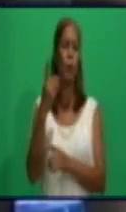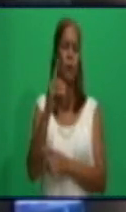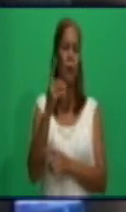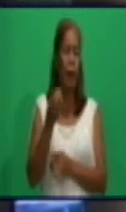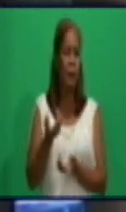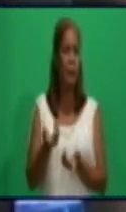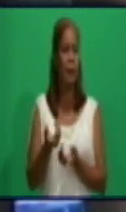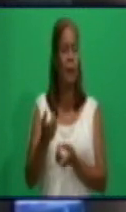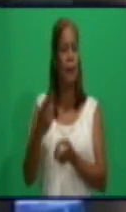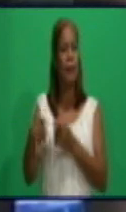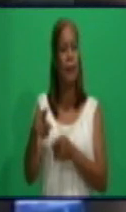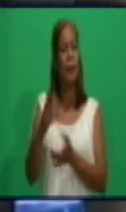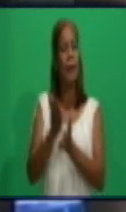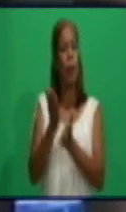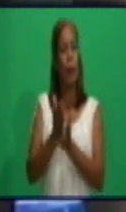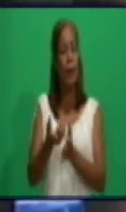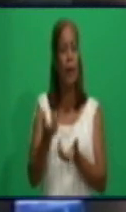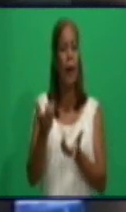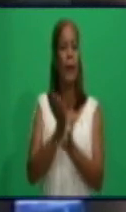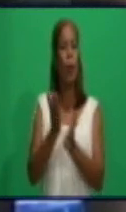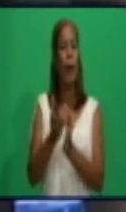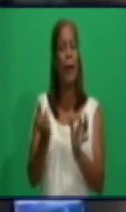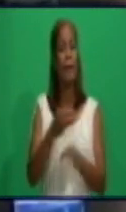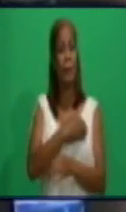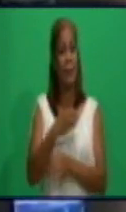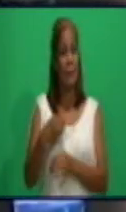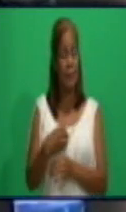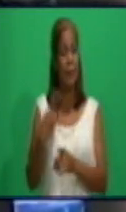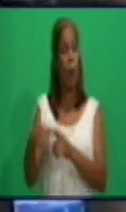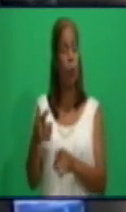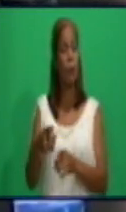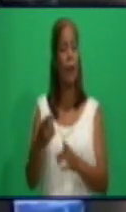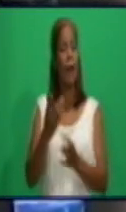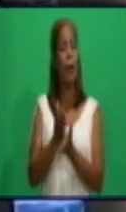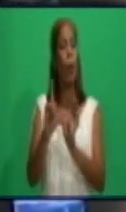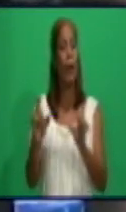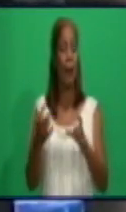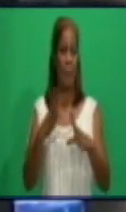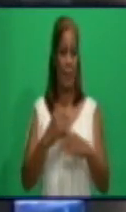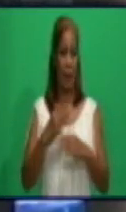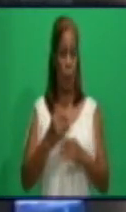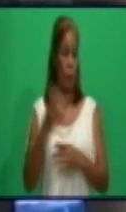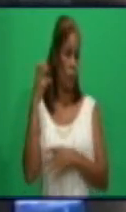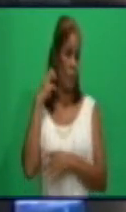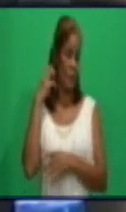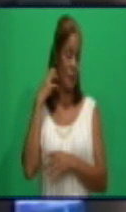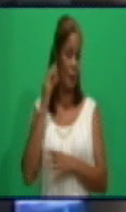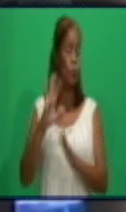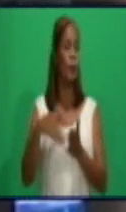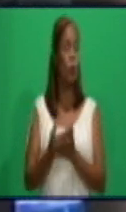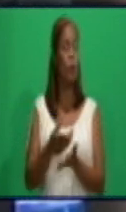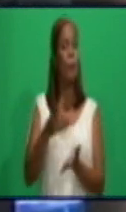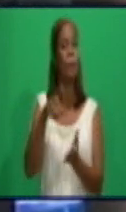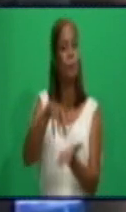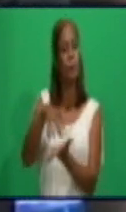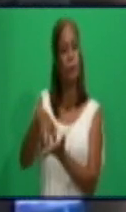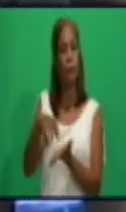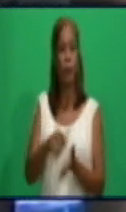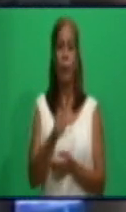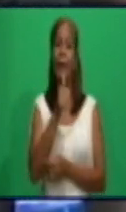2, Ciencias Médicas Bayamo y la Pedagógica de Manzanillo. Para casos sospechosos, ella también se